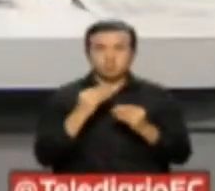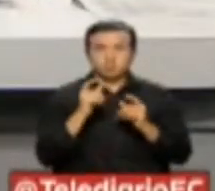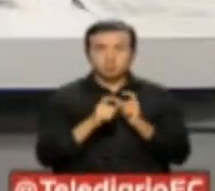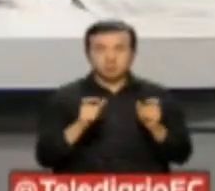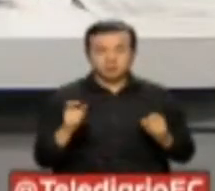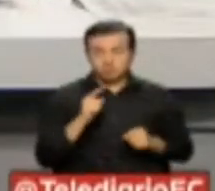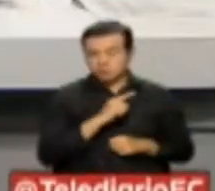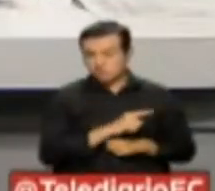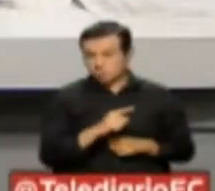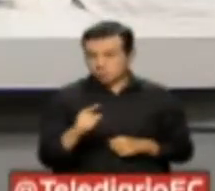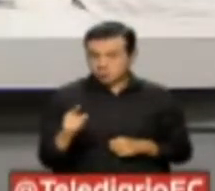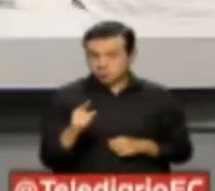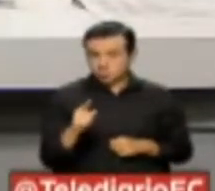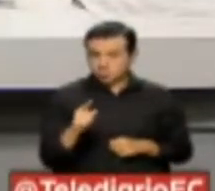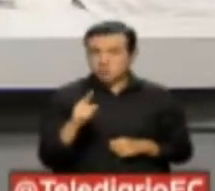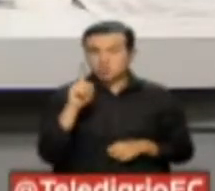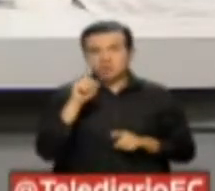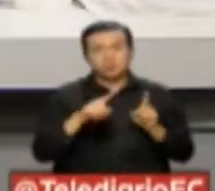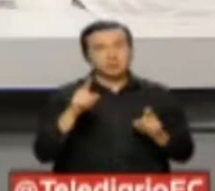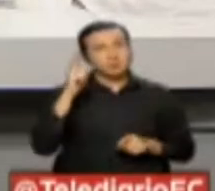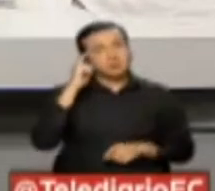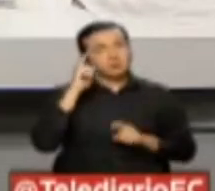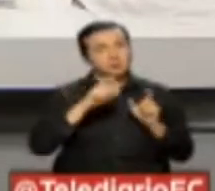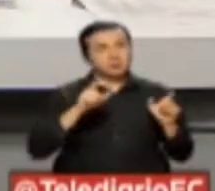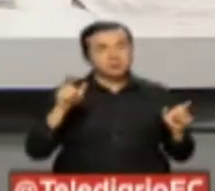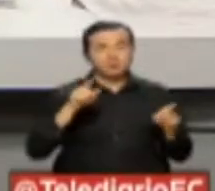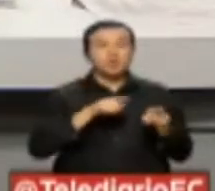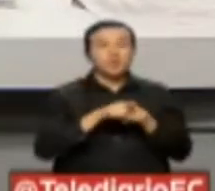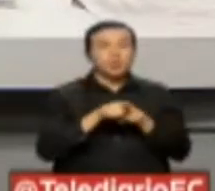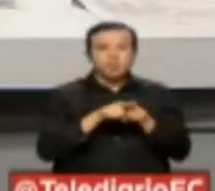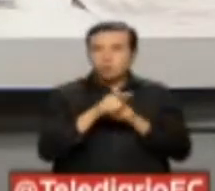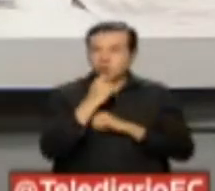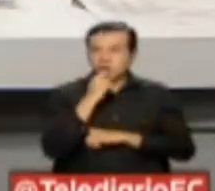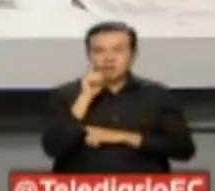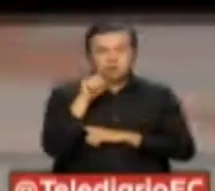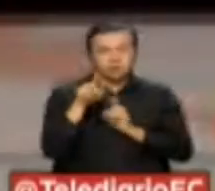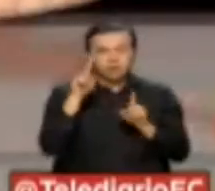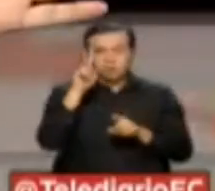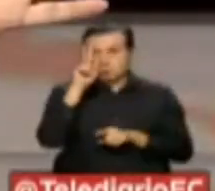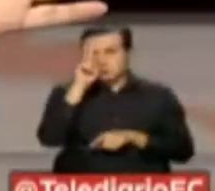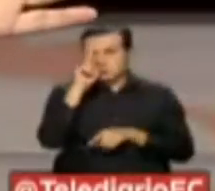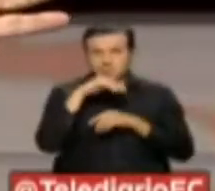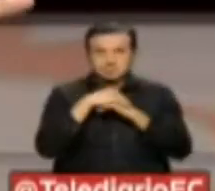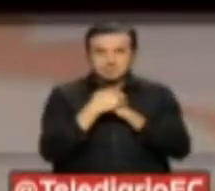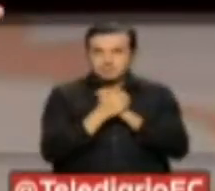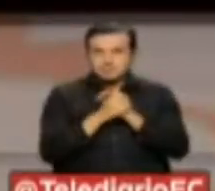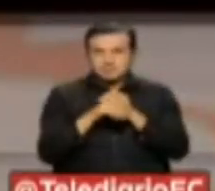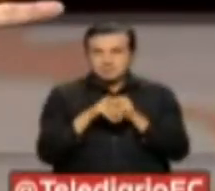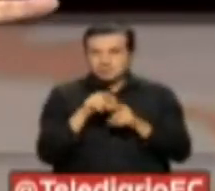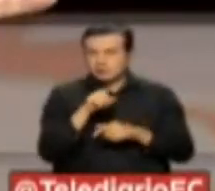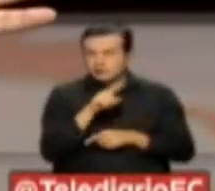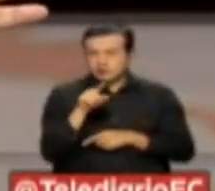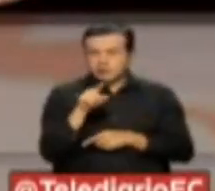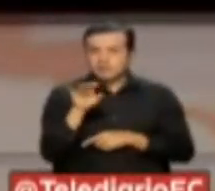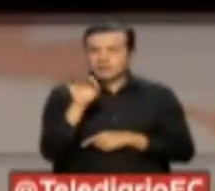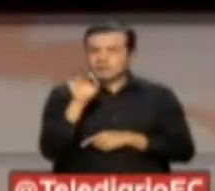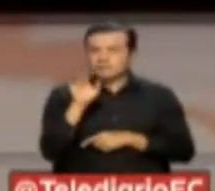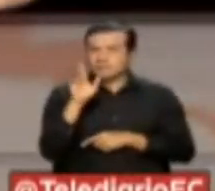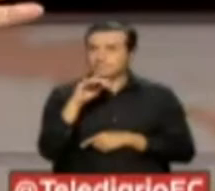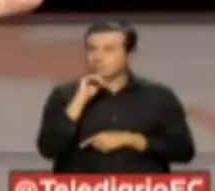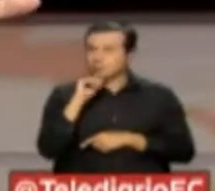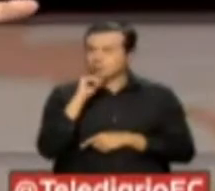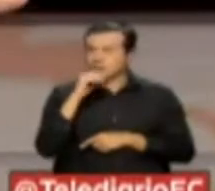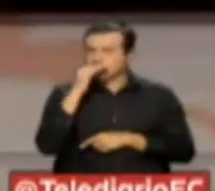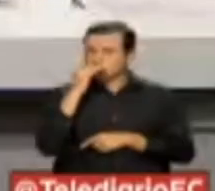se maneja la especialidad se dirigen los concursos en algunos casos a la especialidad eso es una parte bien falta de